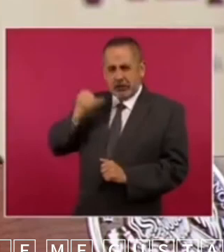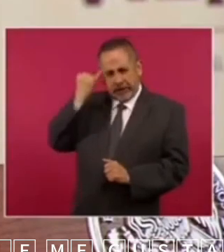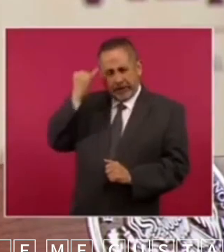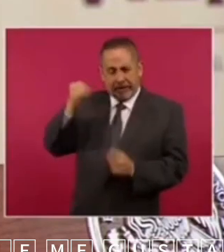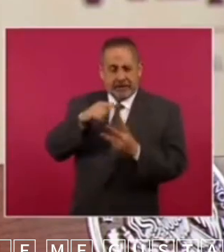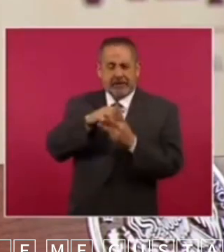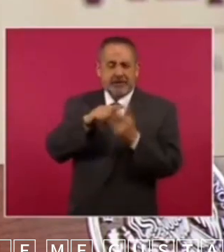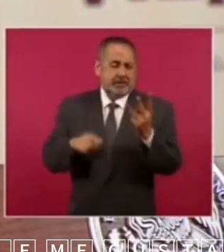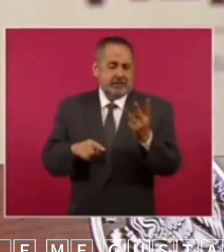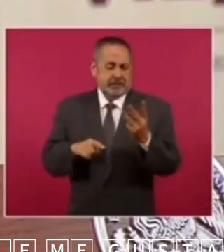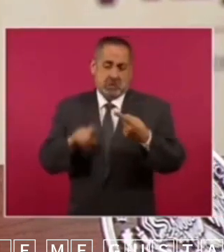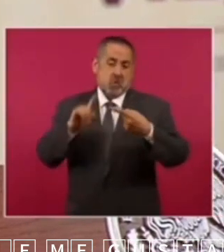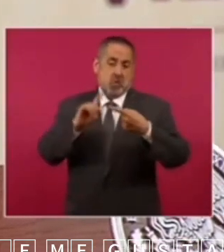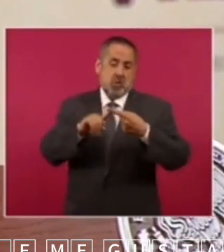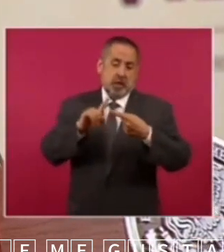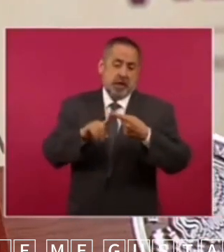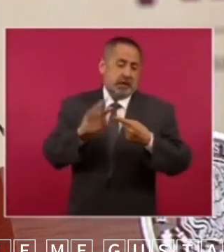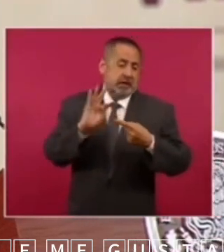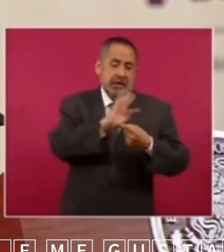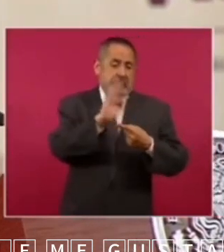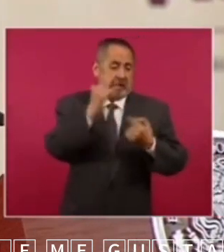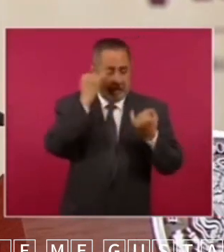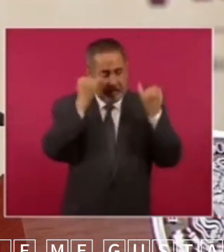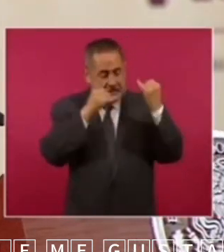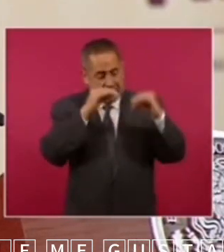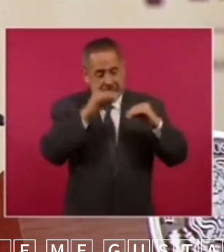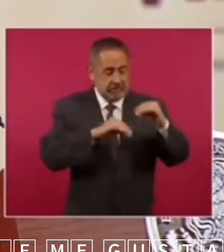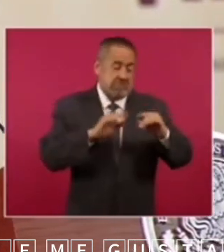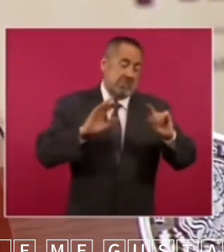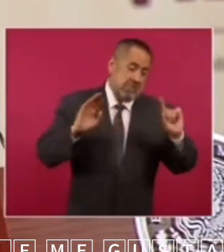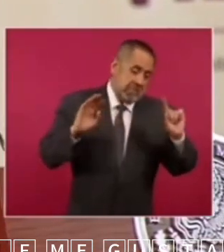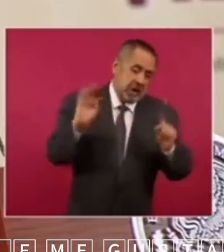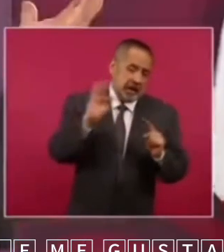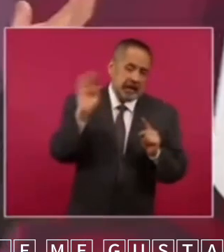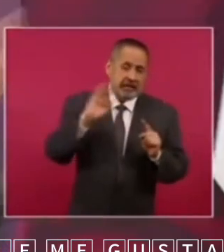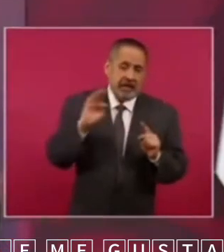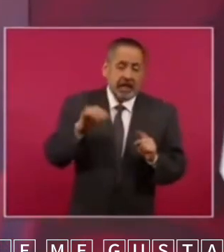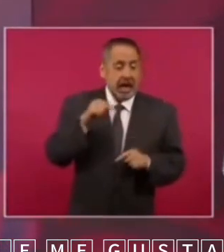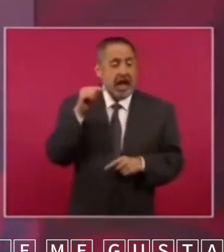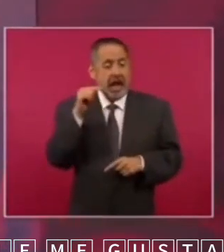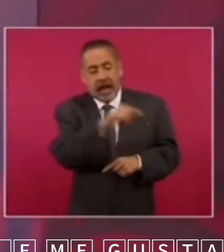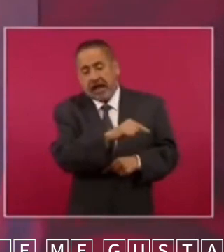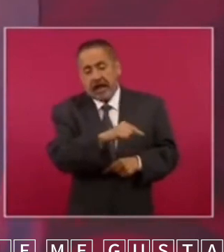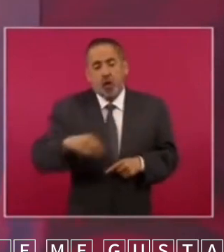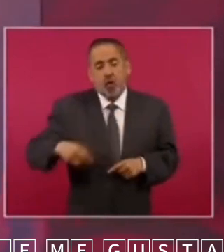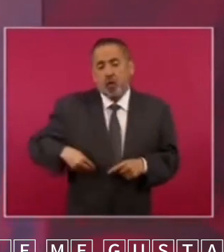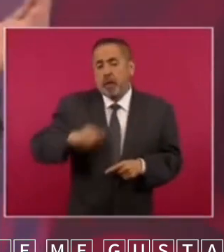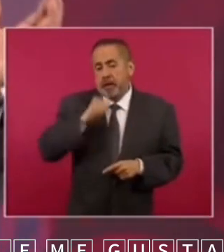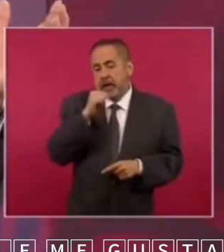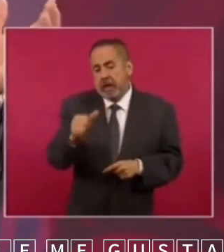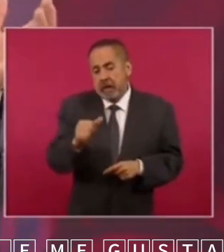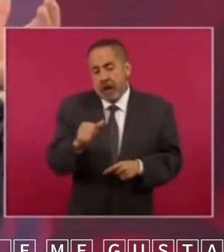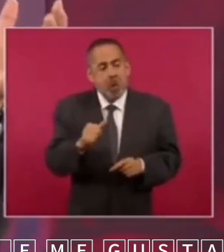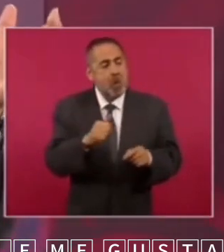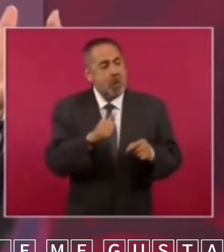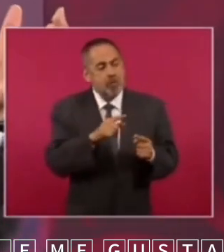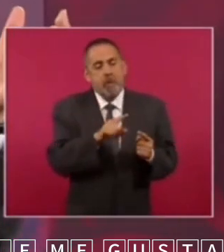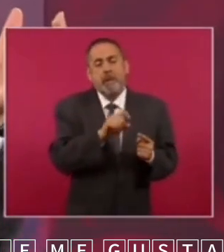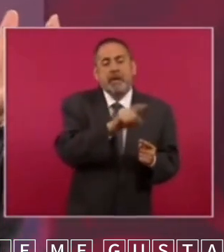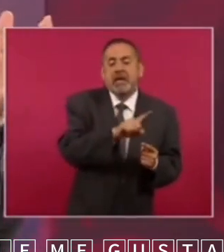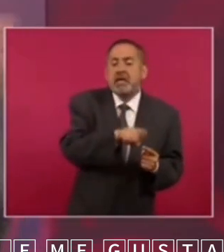que todo era una invención y que García Luna era inocente. Por lo mismo, Felipe